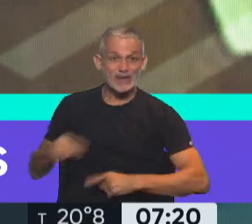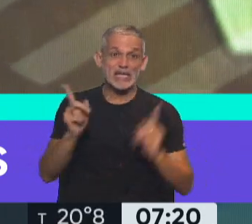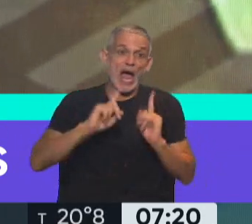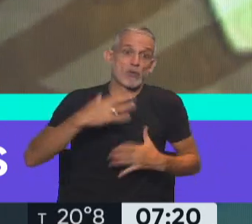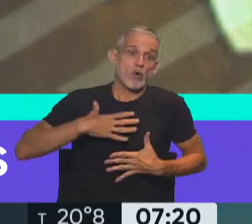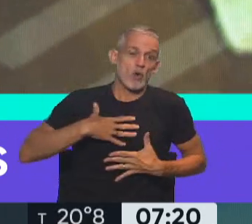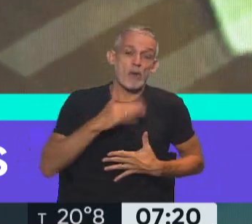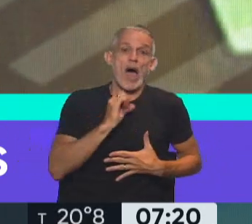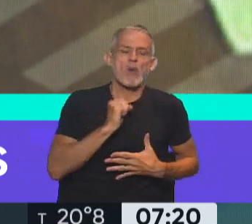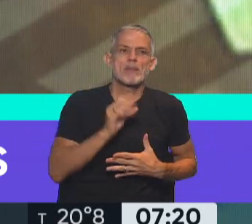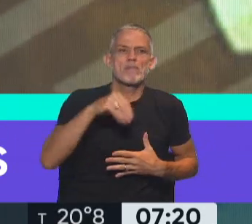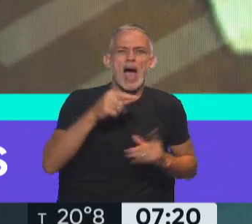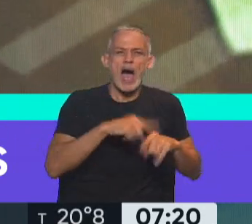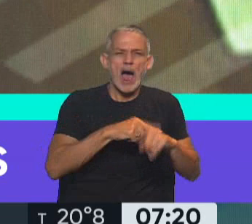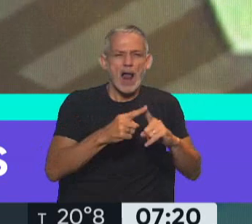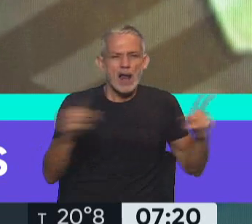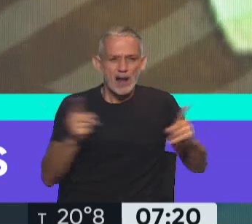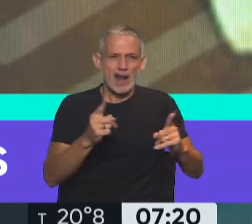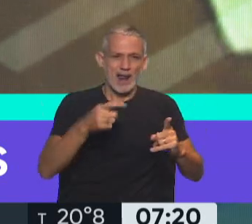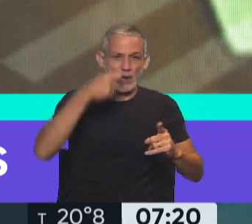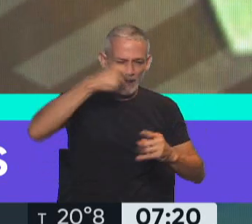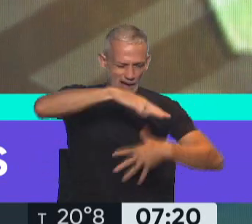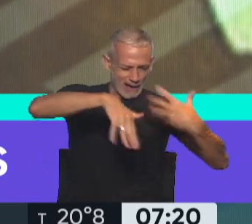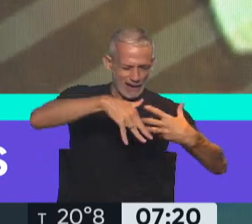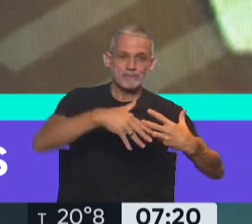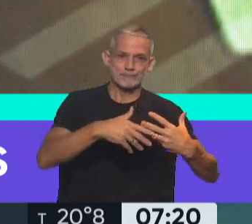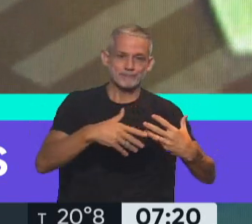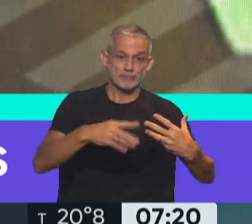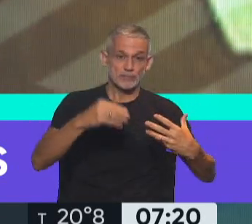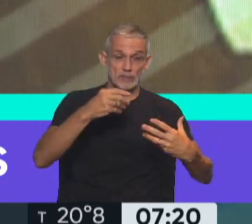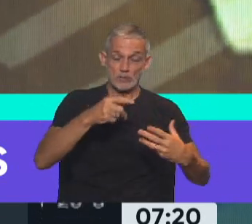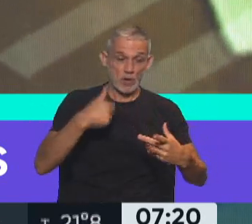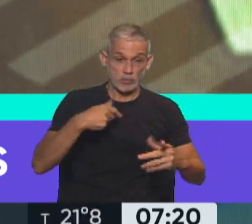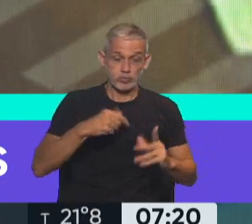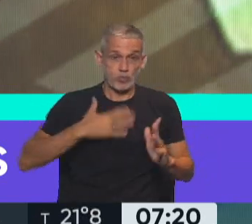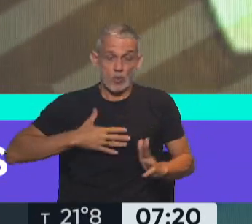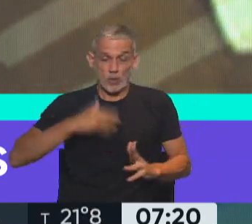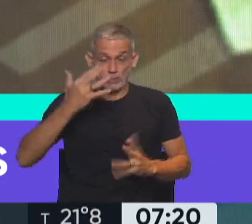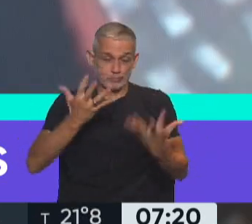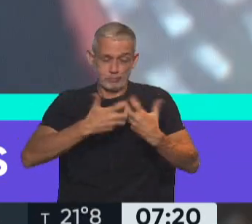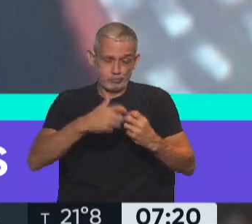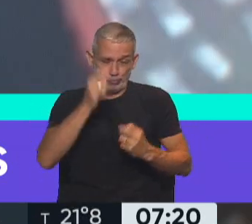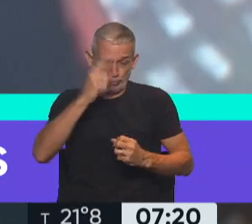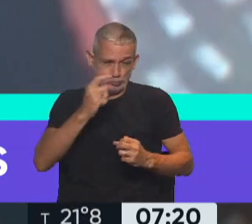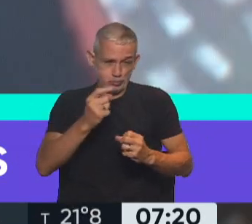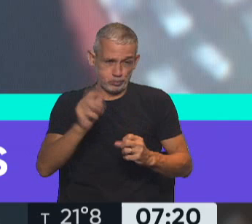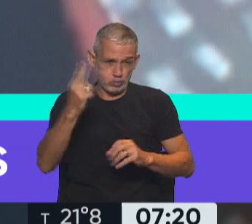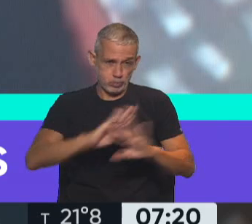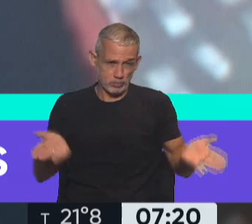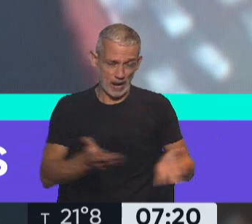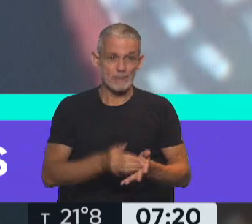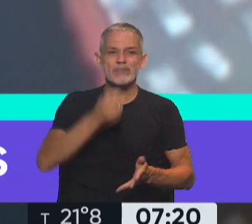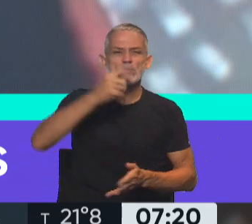que tienen una tolerancia mayor a esta sustancia y otros que colapsan automáticamente. Y además, insistir con